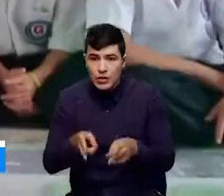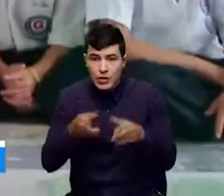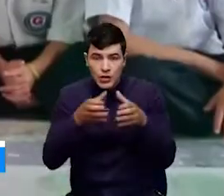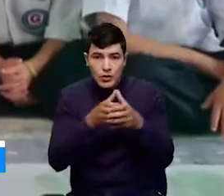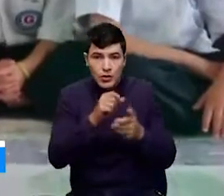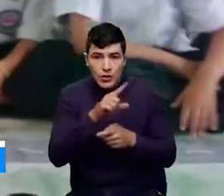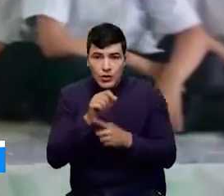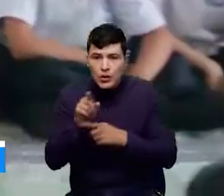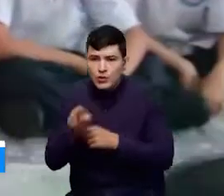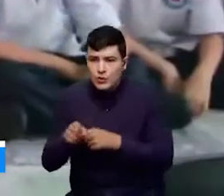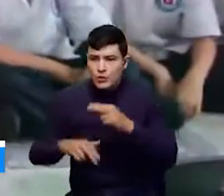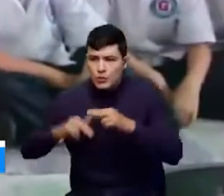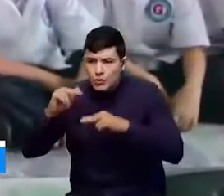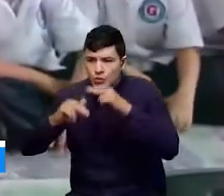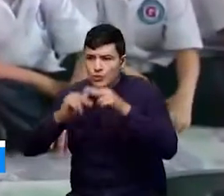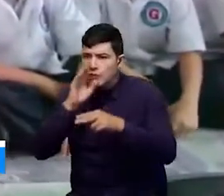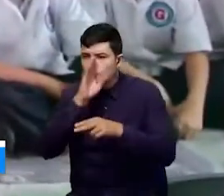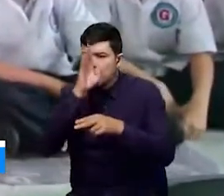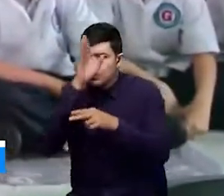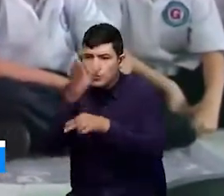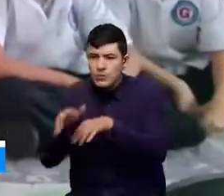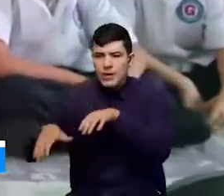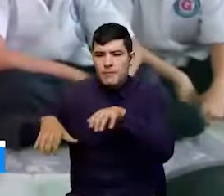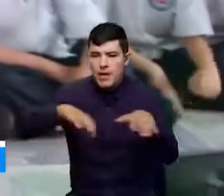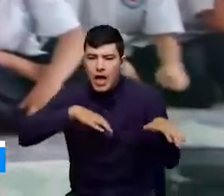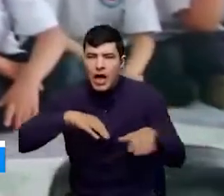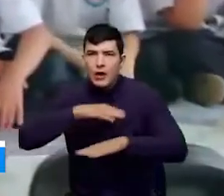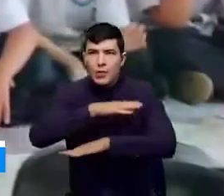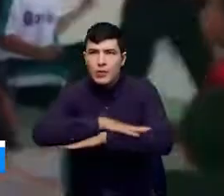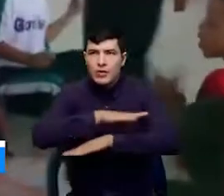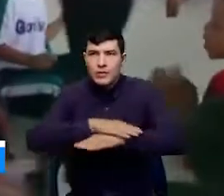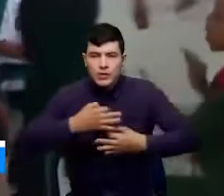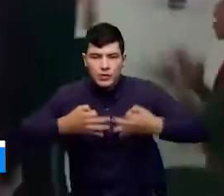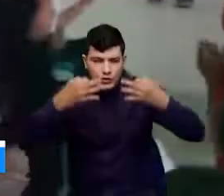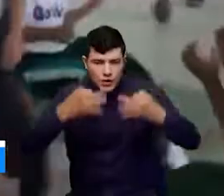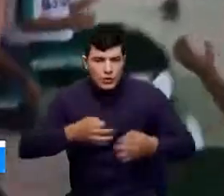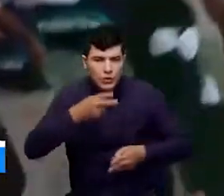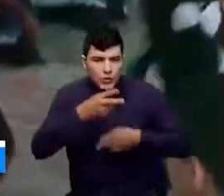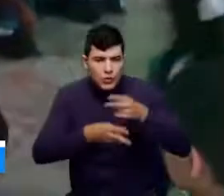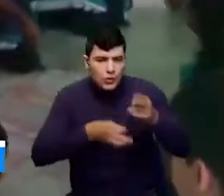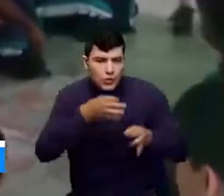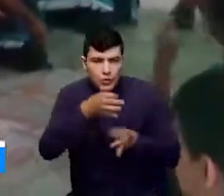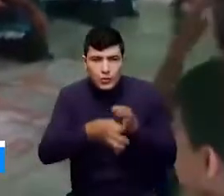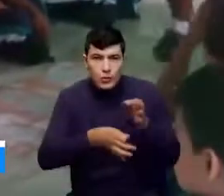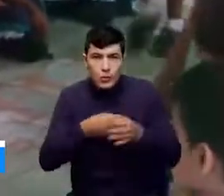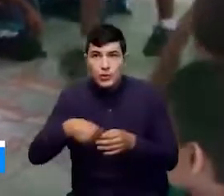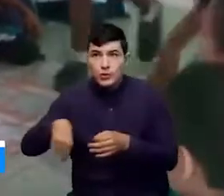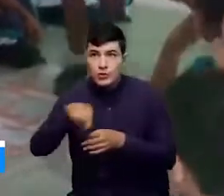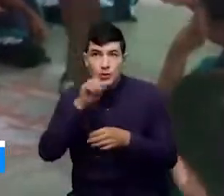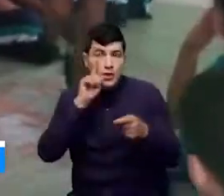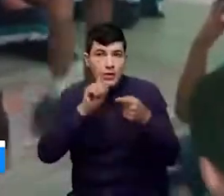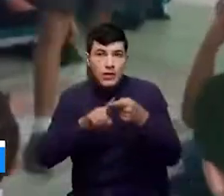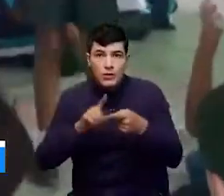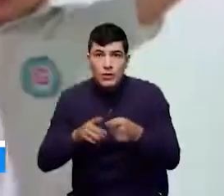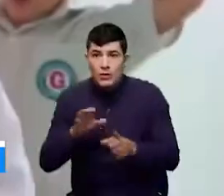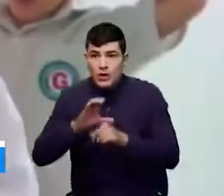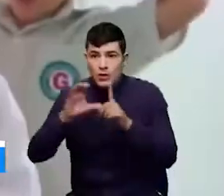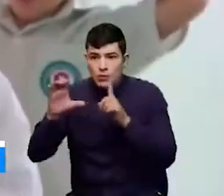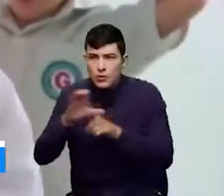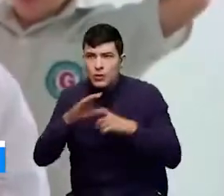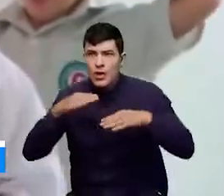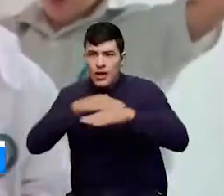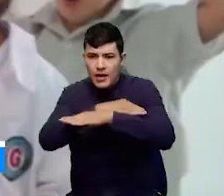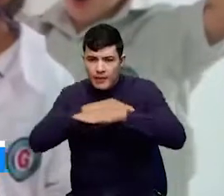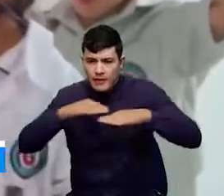grado construyen hábitos, actitudes y comportamientos seguros en las vías, lo cual pretende generar una cultura vial a los menores y